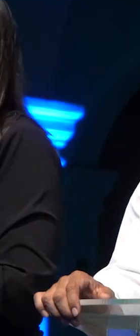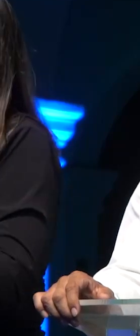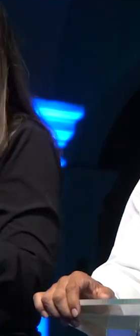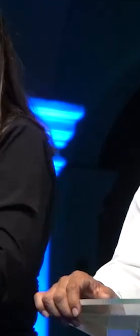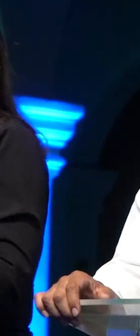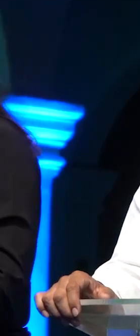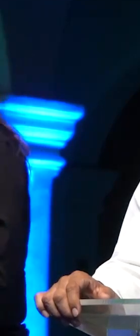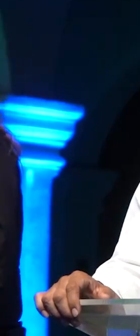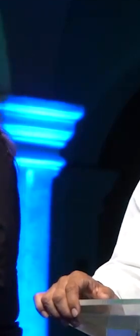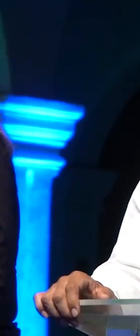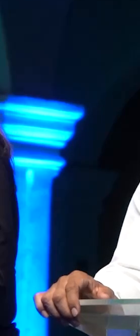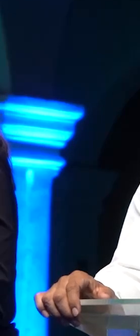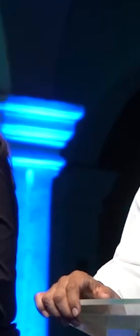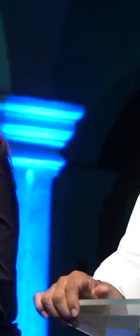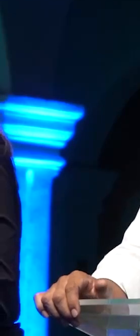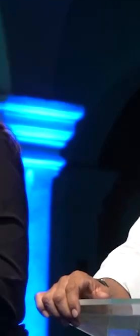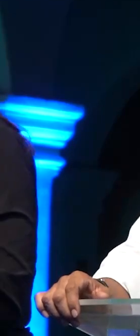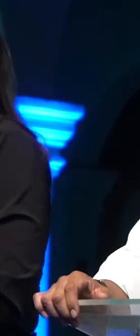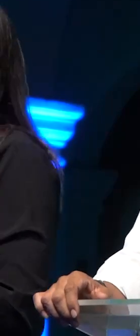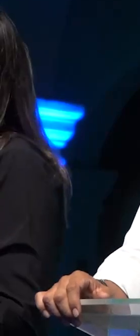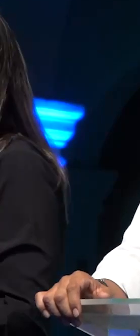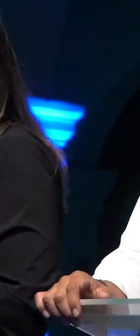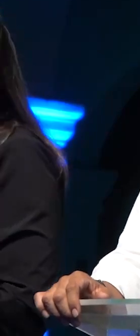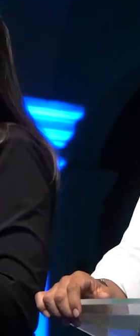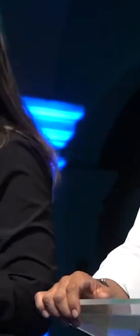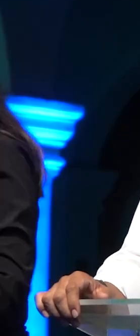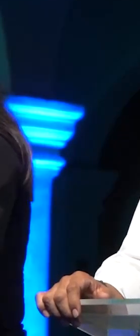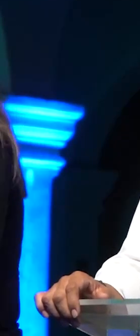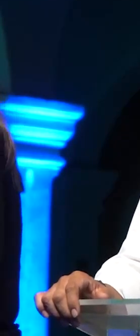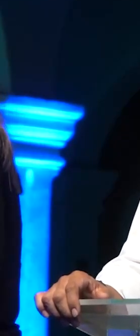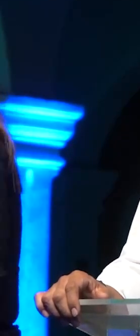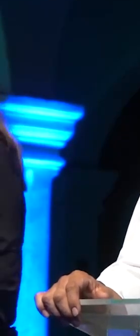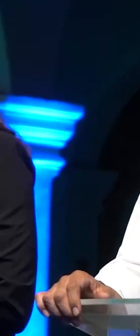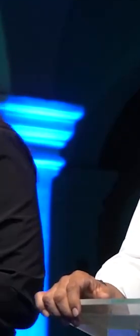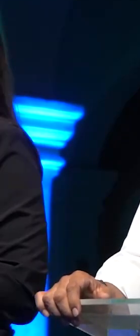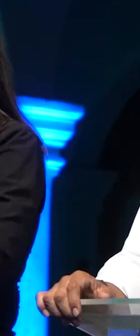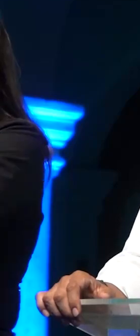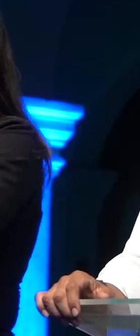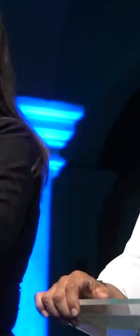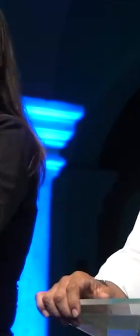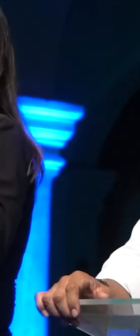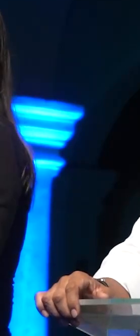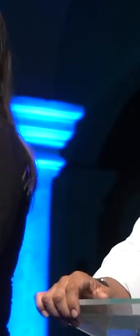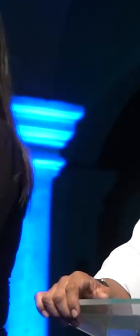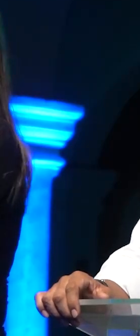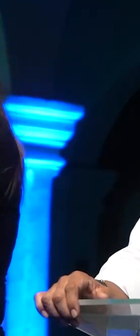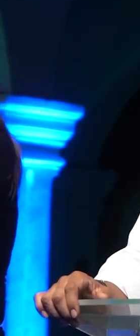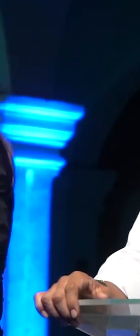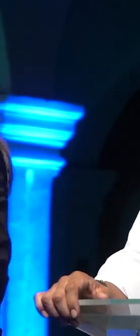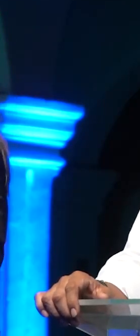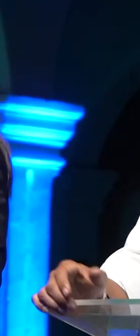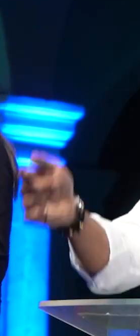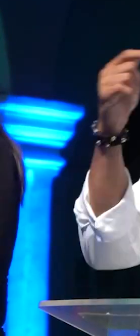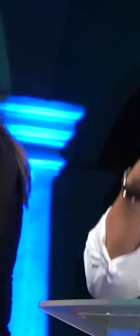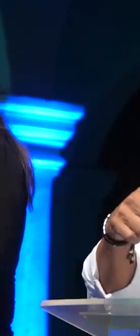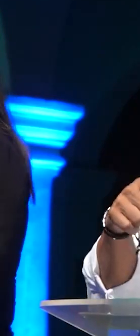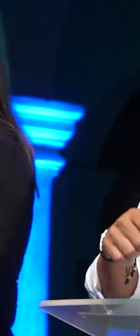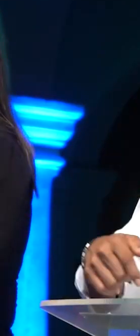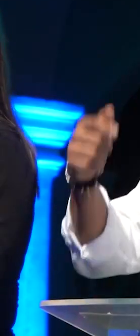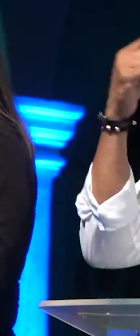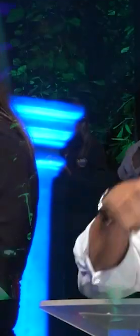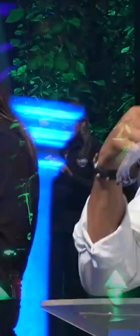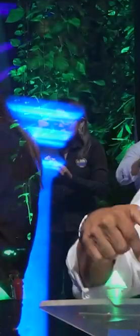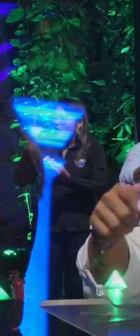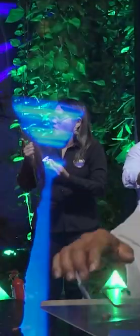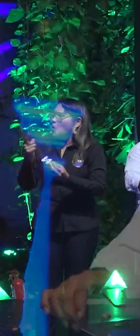sale por aquí. Y hoy la transición laboral para quienes quedan por fuera con la salida de las empresas carboneras no incluye al Magdalena. Y en unos